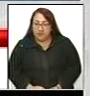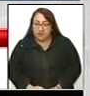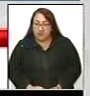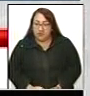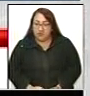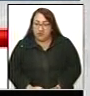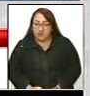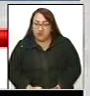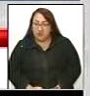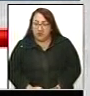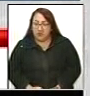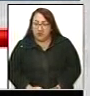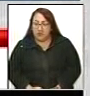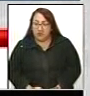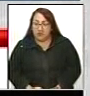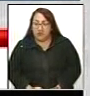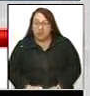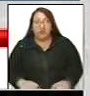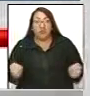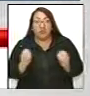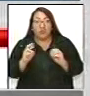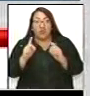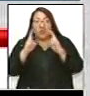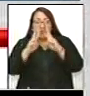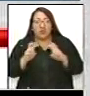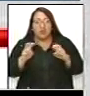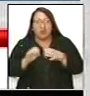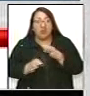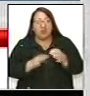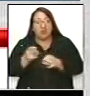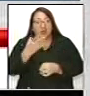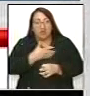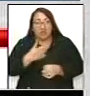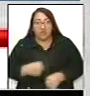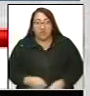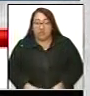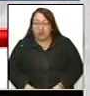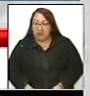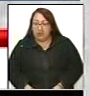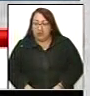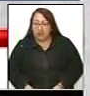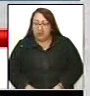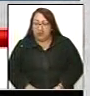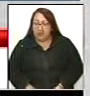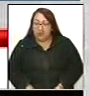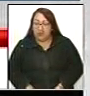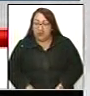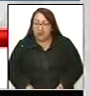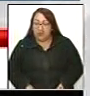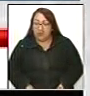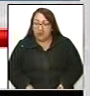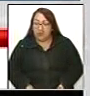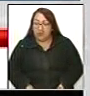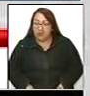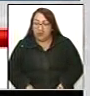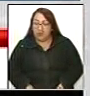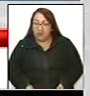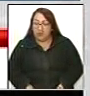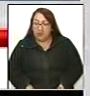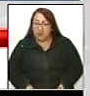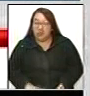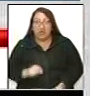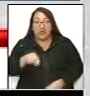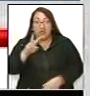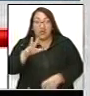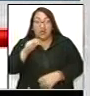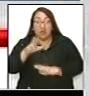indagación o de investigación. Pero lo que queremos señalar, Presidenta, es que entre estos tres proyectos, entre estos tres proyectos de